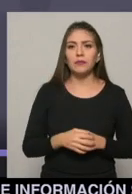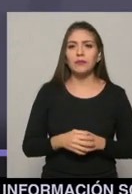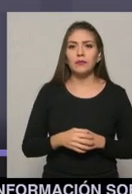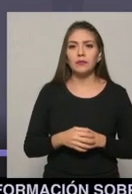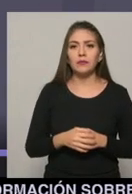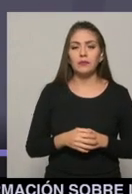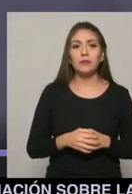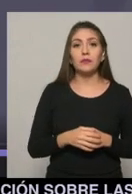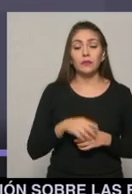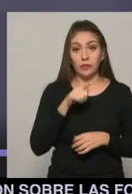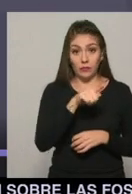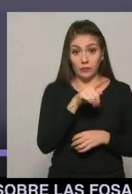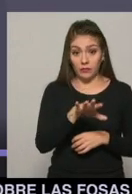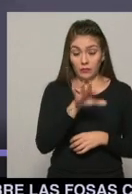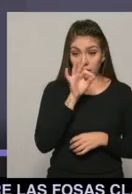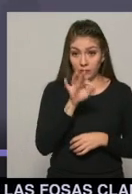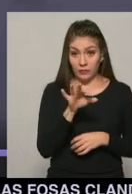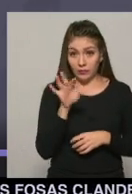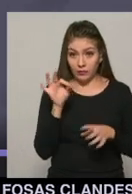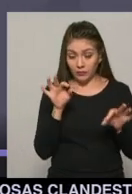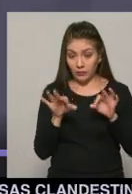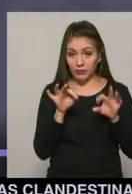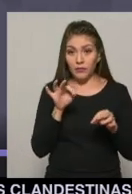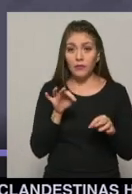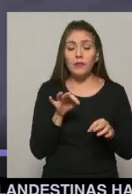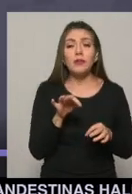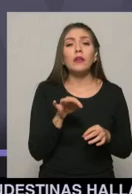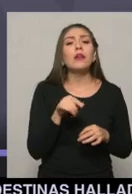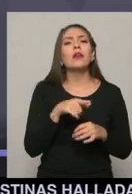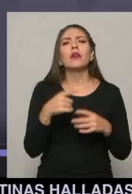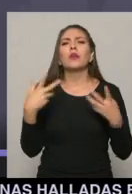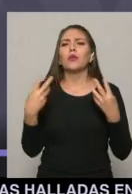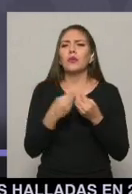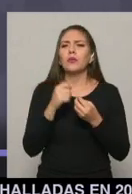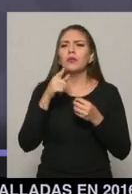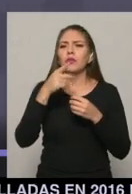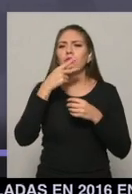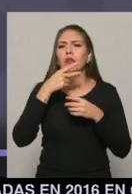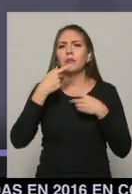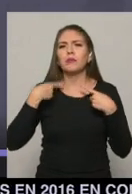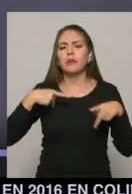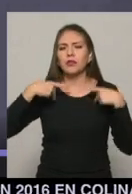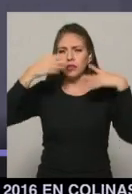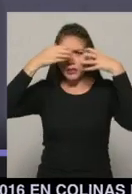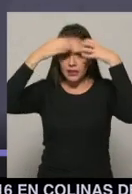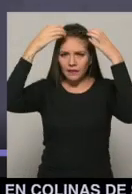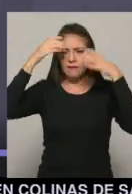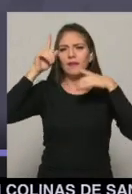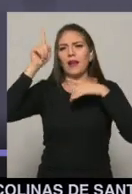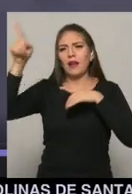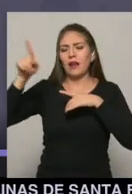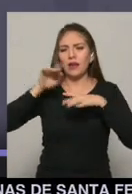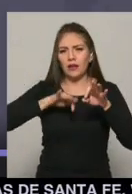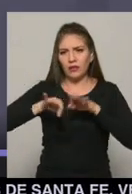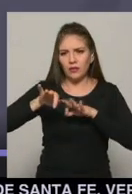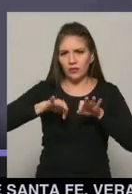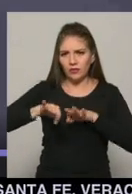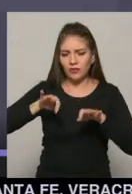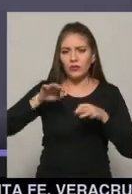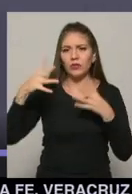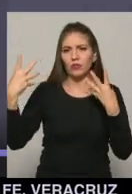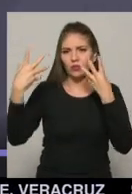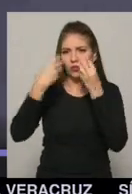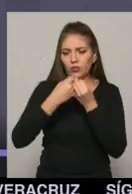menú? Trabajamos en conjunto con los chefs que nos van a recibir allá en Moscú, con la chef en